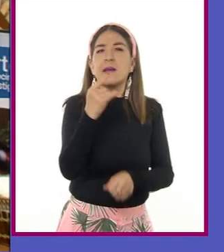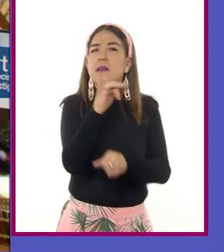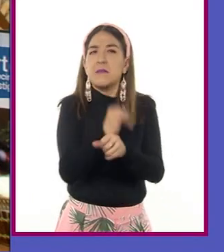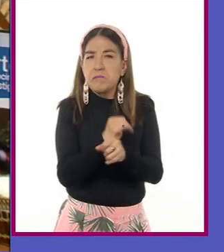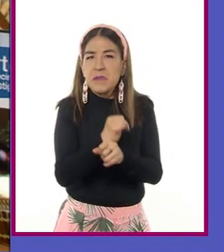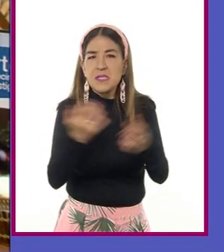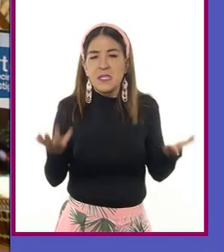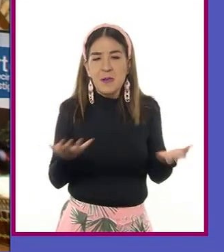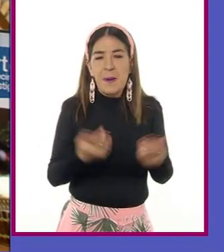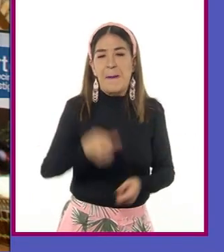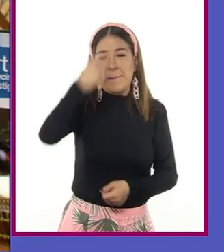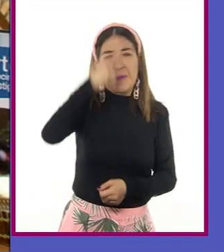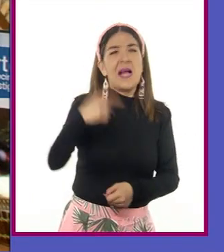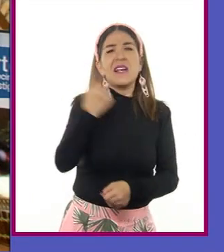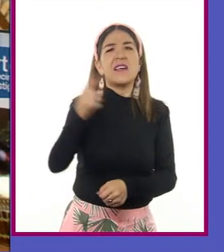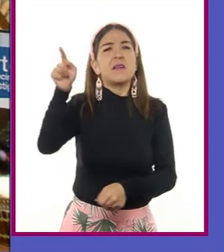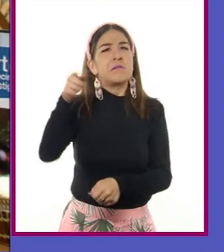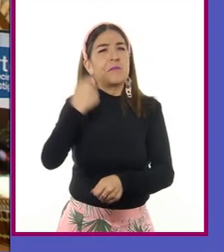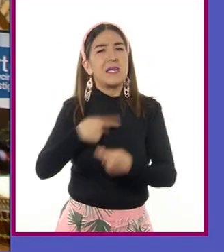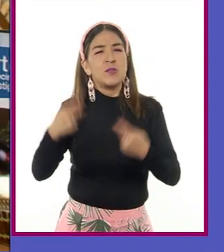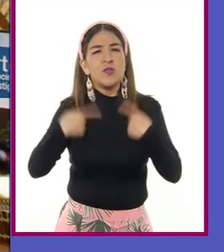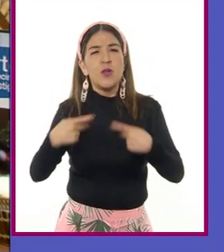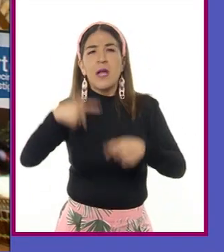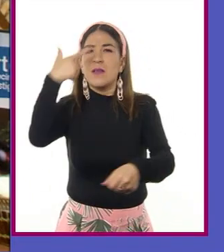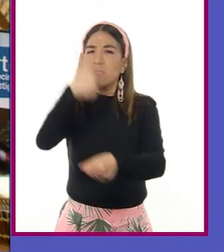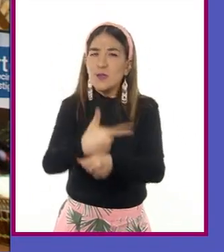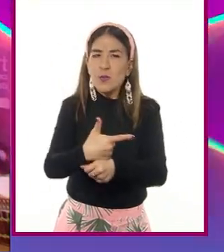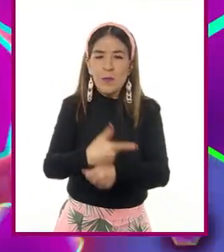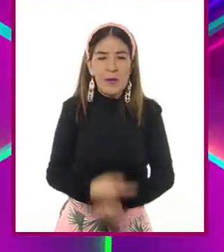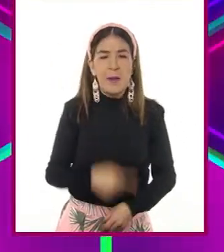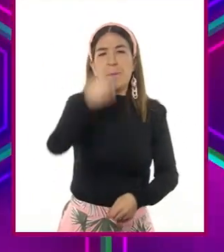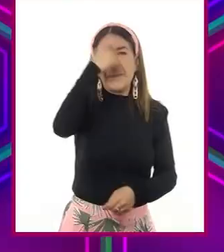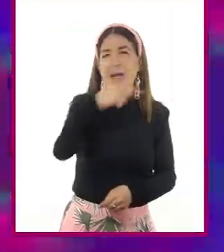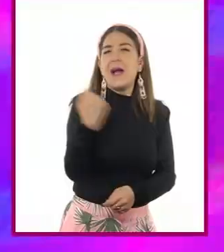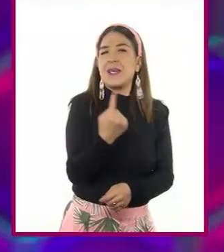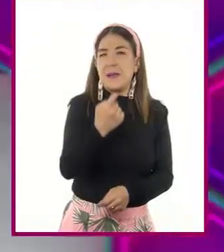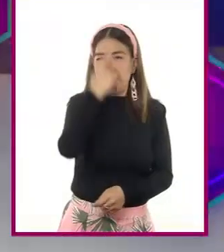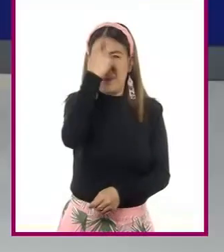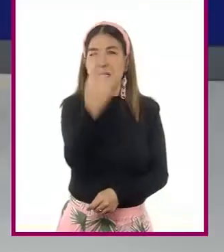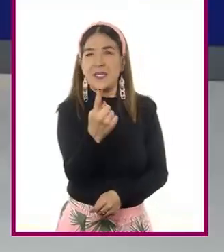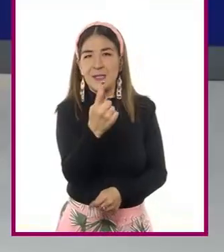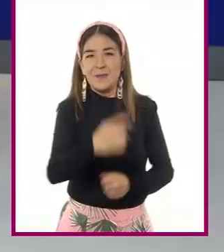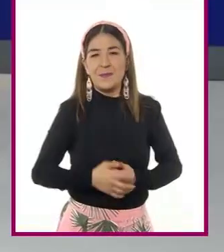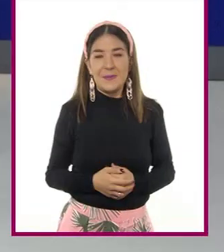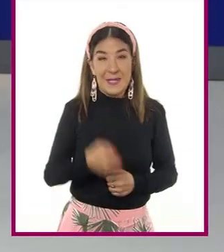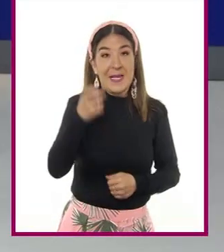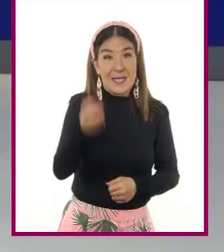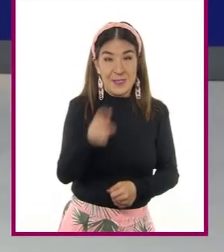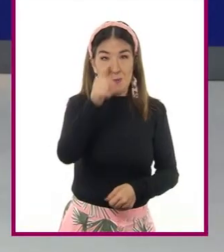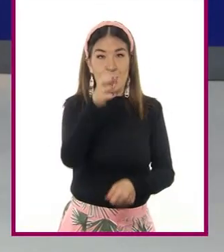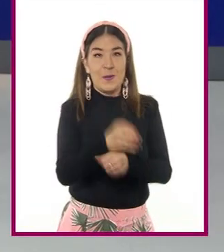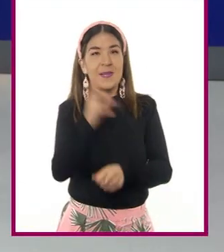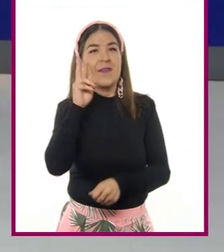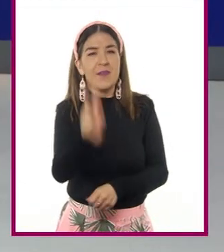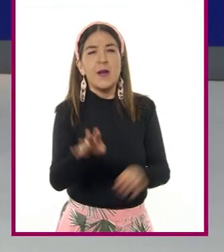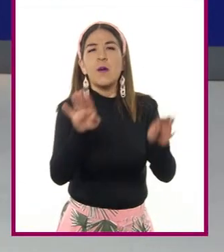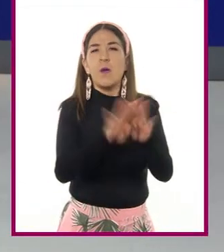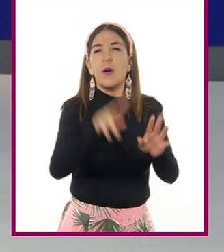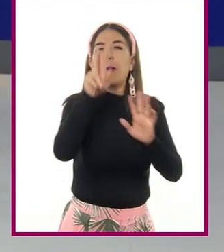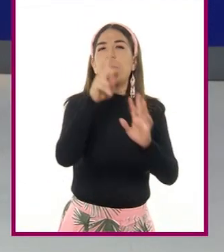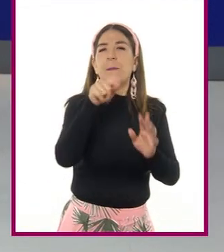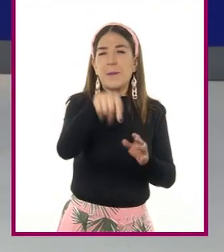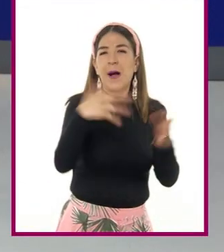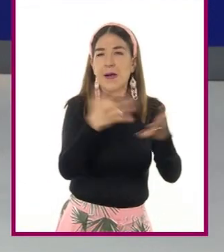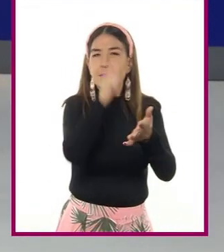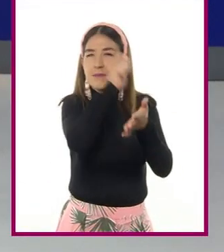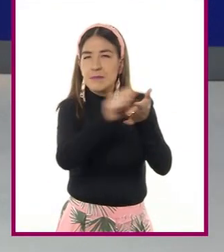investigo? ¿Para qué lo descubrió? ¿Para qué lo inventó? Como pueden ver, formular preguntas para llevar